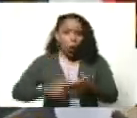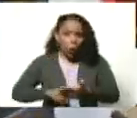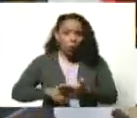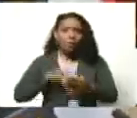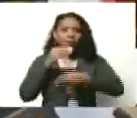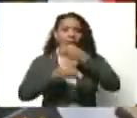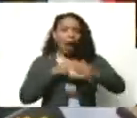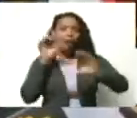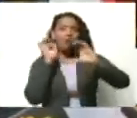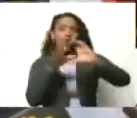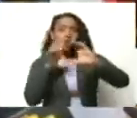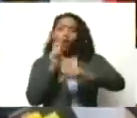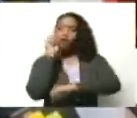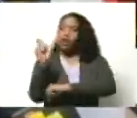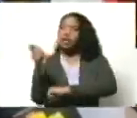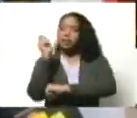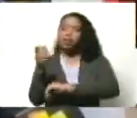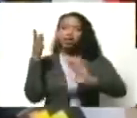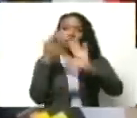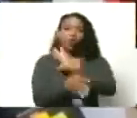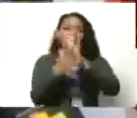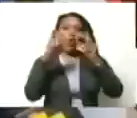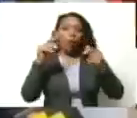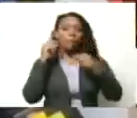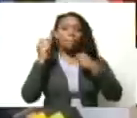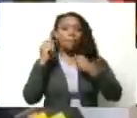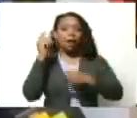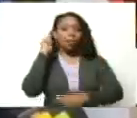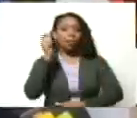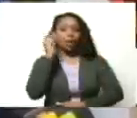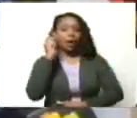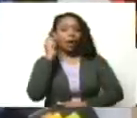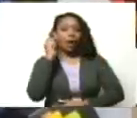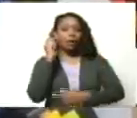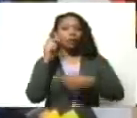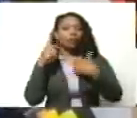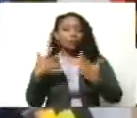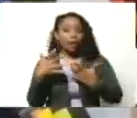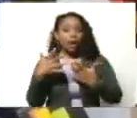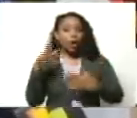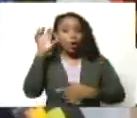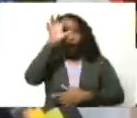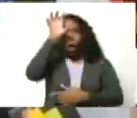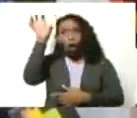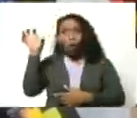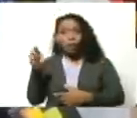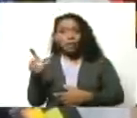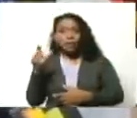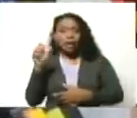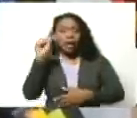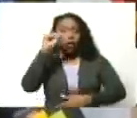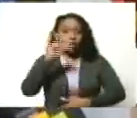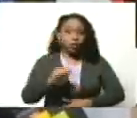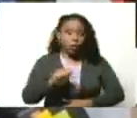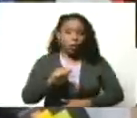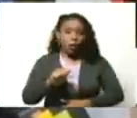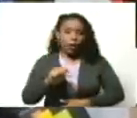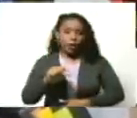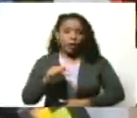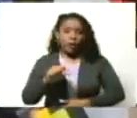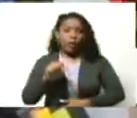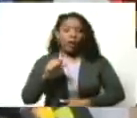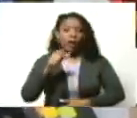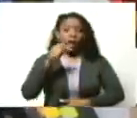los fondos de financiamiento, sobre todo para las tareas de mitigación de los países del sur. Y para los que están